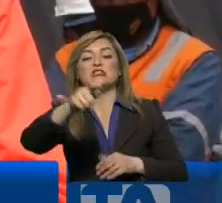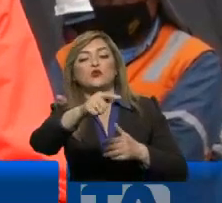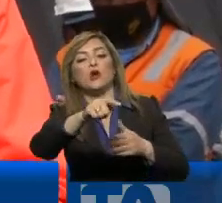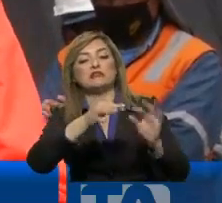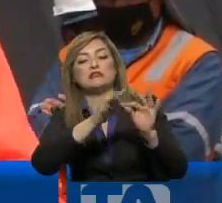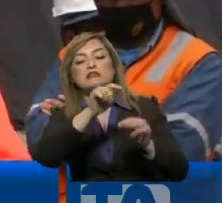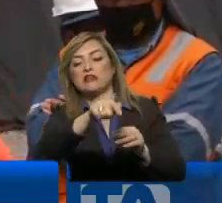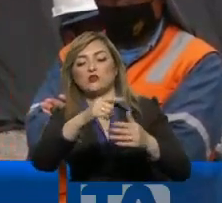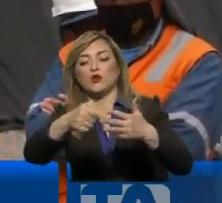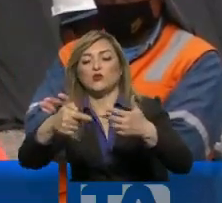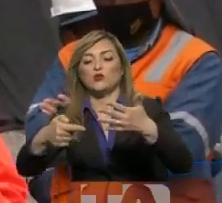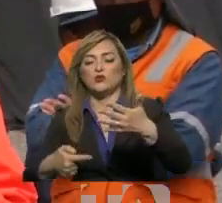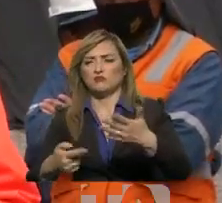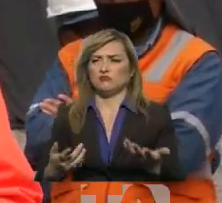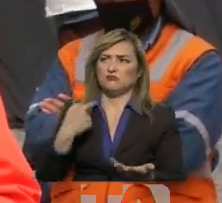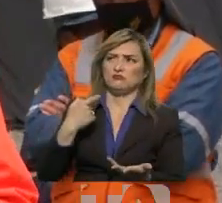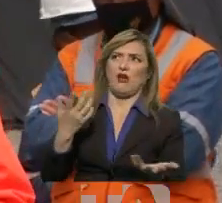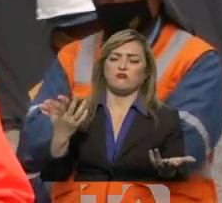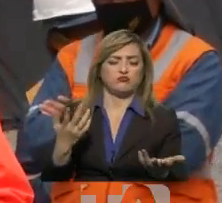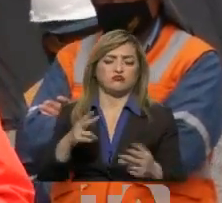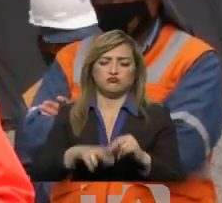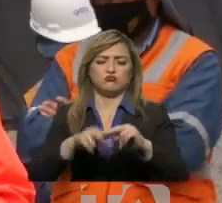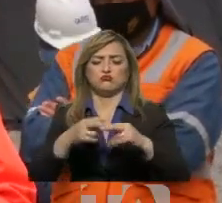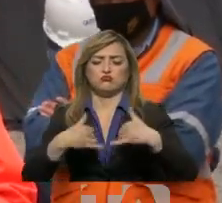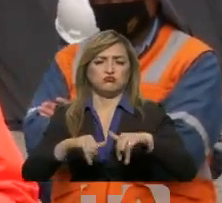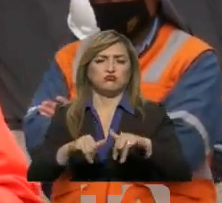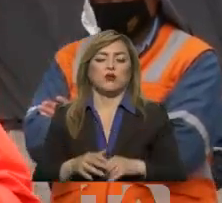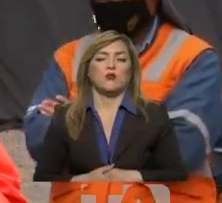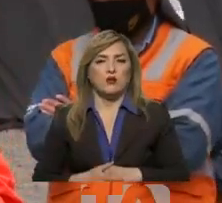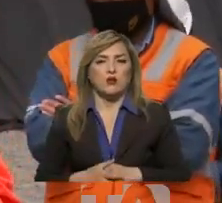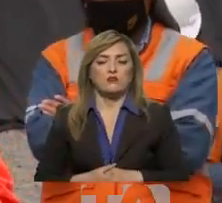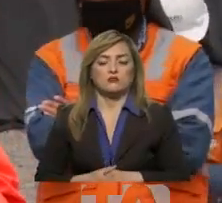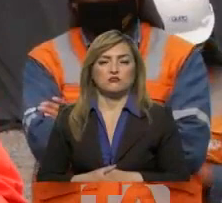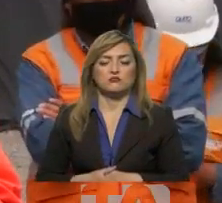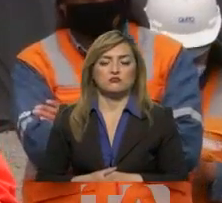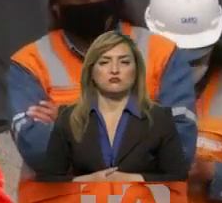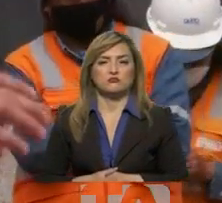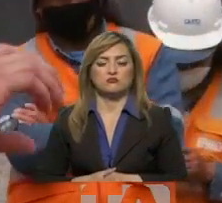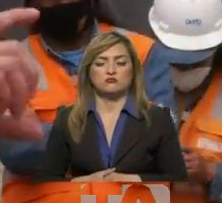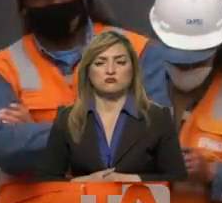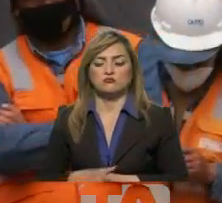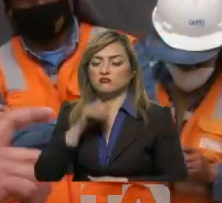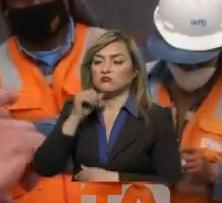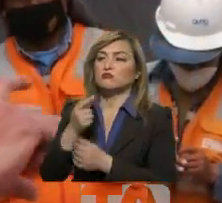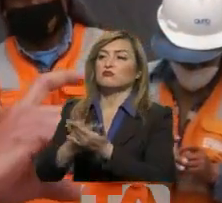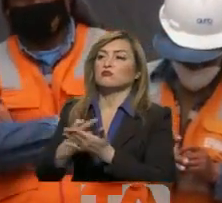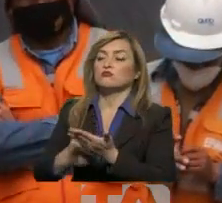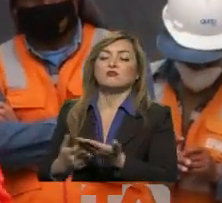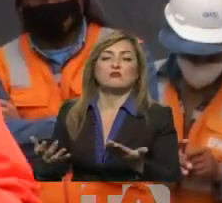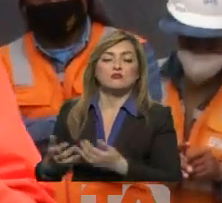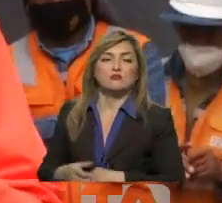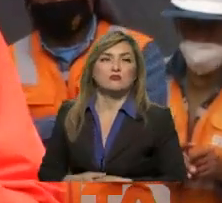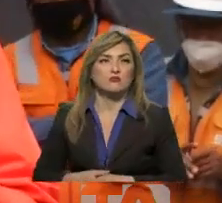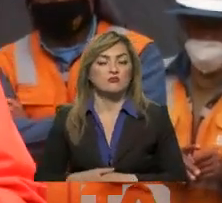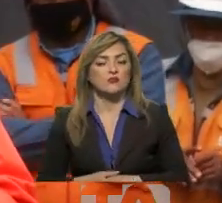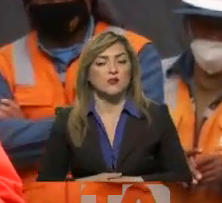en lo que refiere al convenio, estaríamos ya en el 100% de la obra. Pero ¿qué falta? Adicionales. Lo único que nos falta es terminar la capa